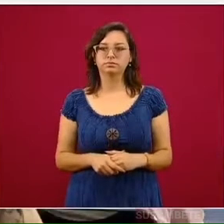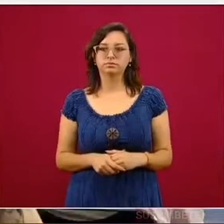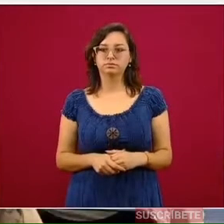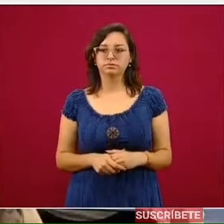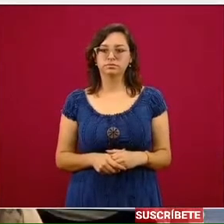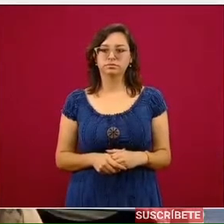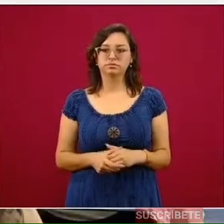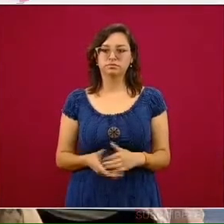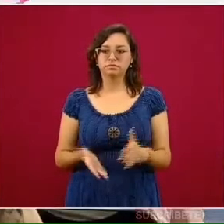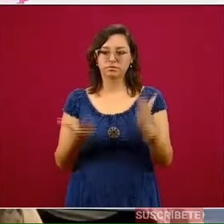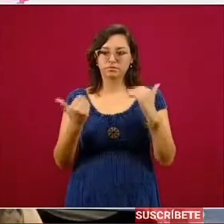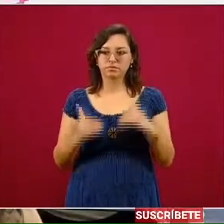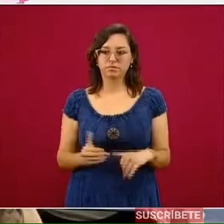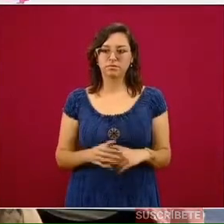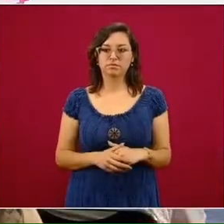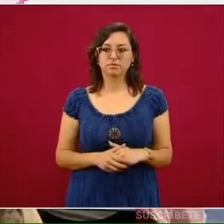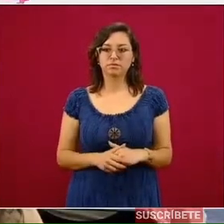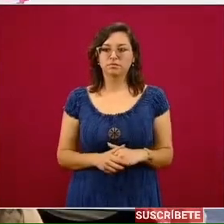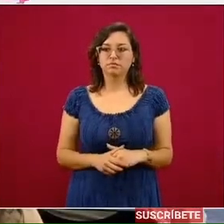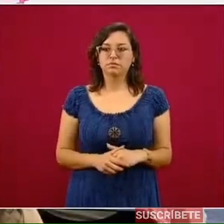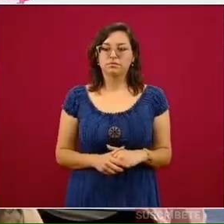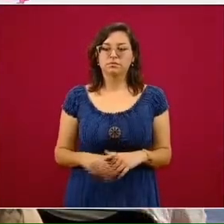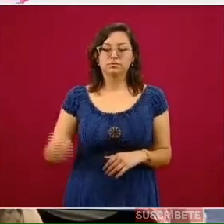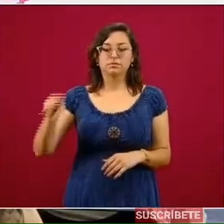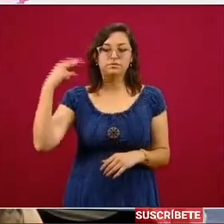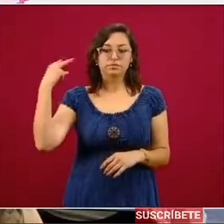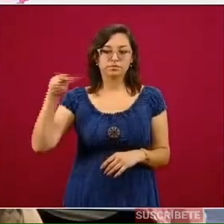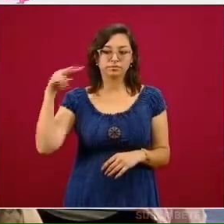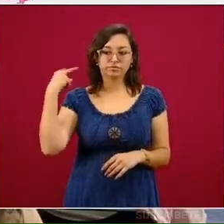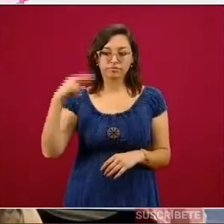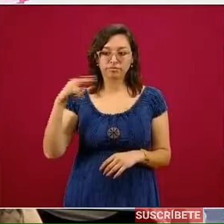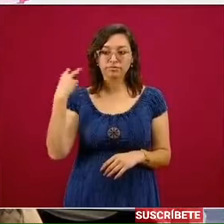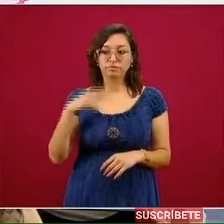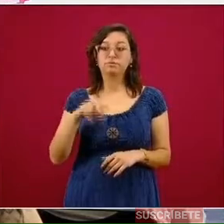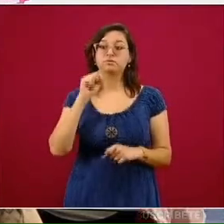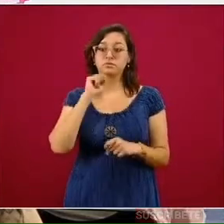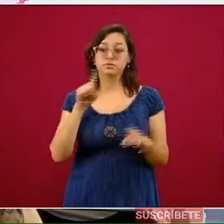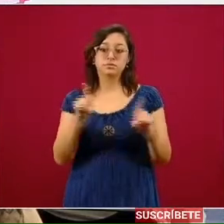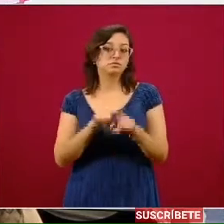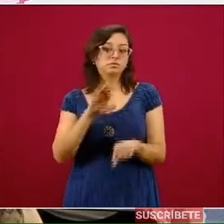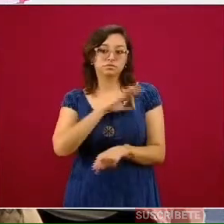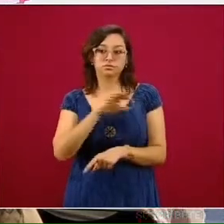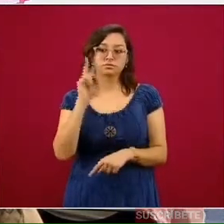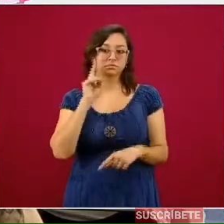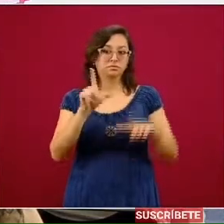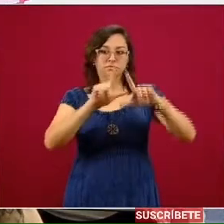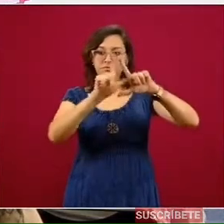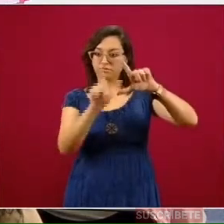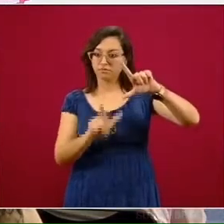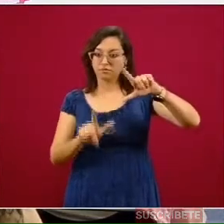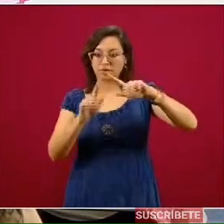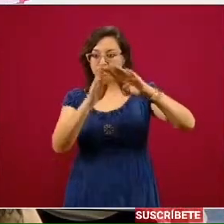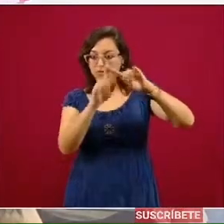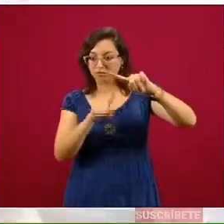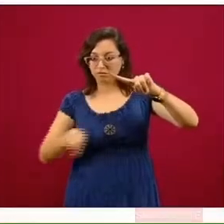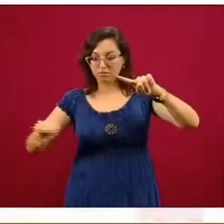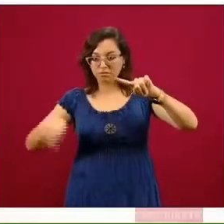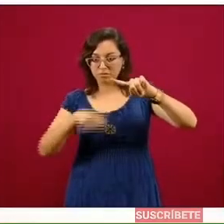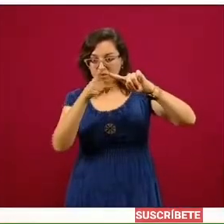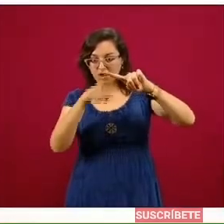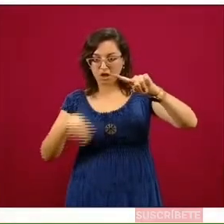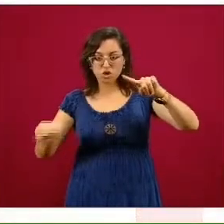semanas. Veamos la siguiente. Veracruz, igualmente, podemos ver cómo todo el estado tiene dispersión de